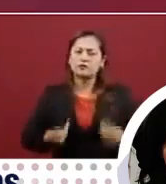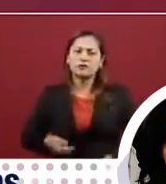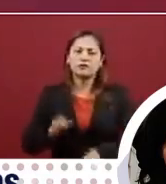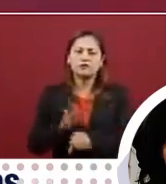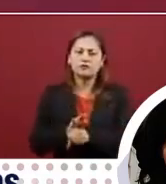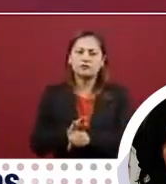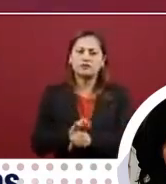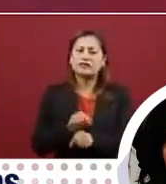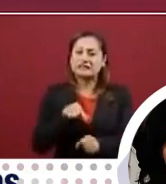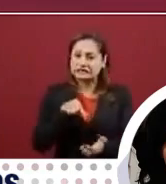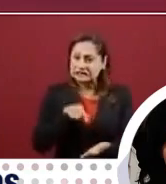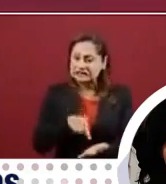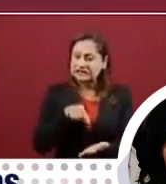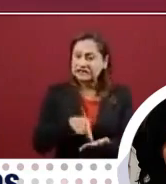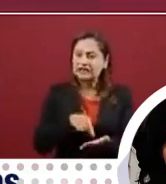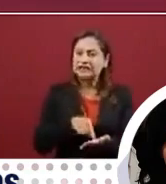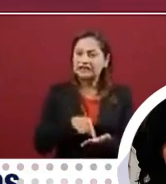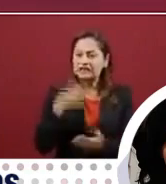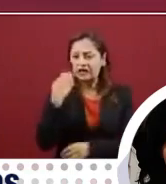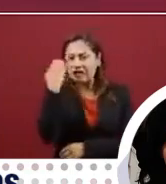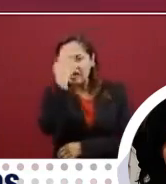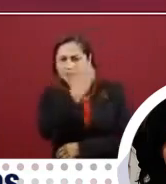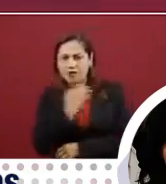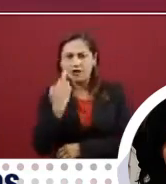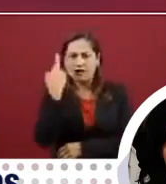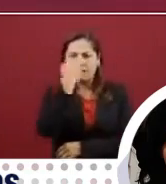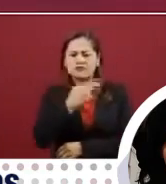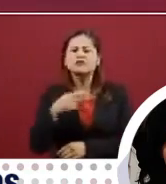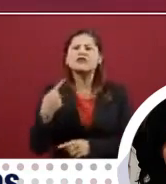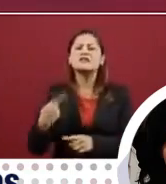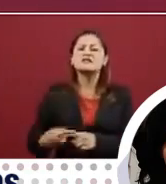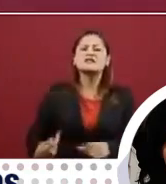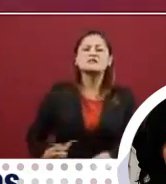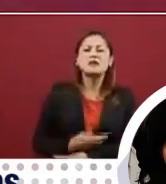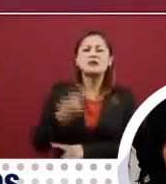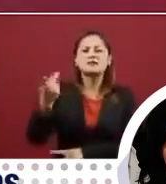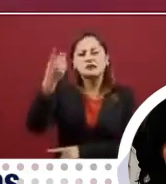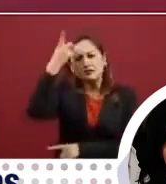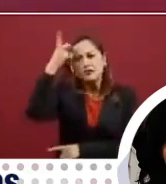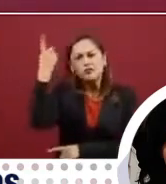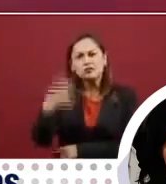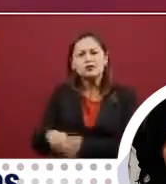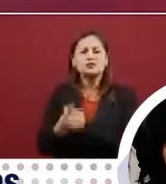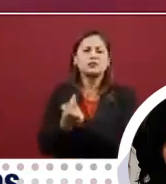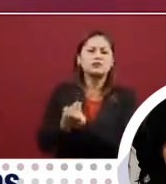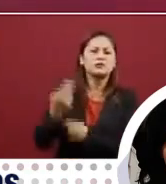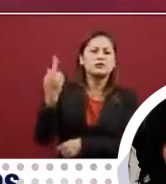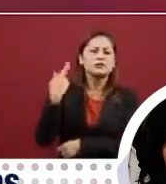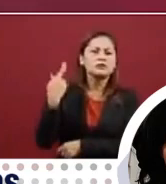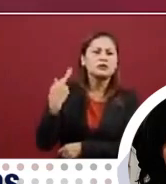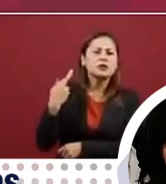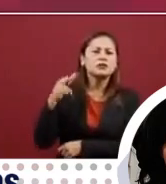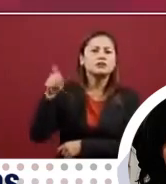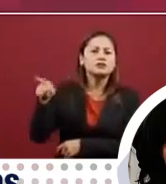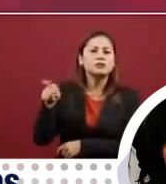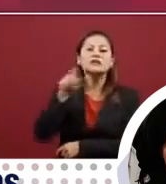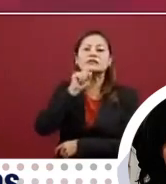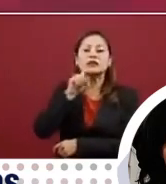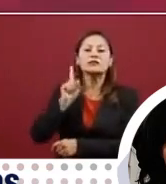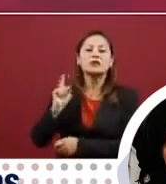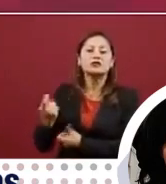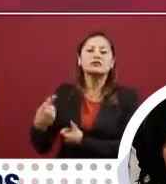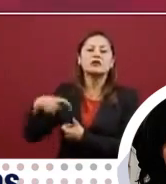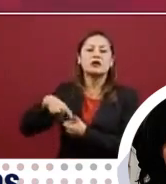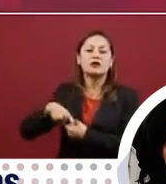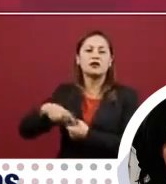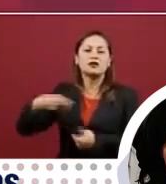material, son casos en los que no se puede identificar la autoría intelectual, es decir, se va en contra de